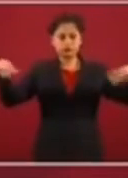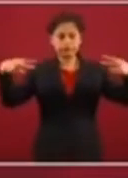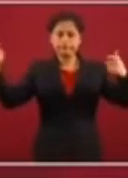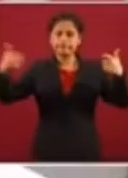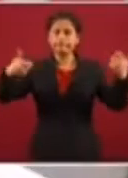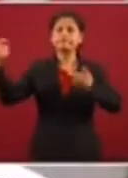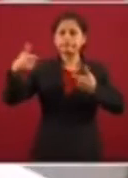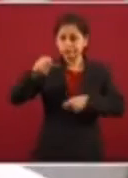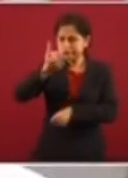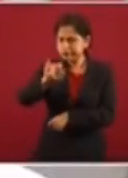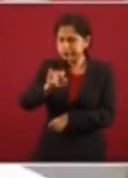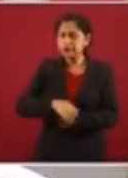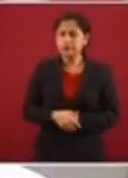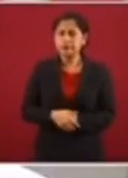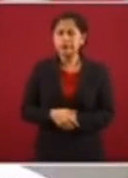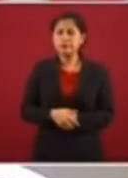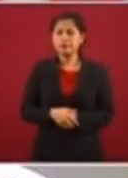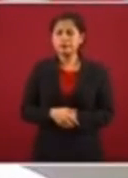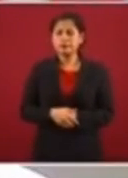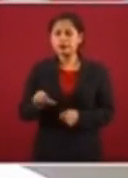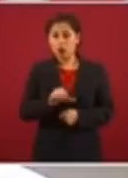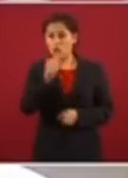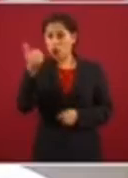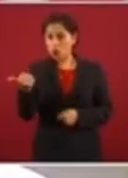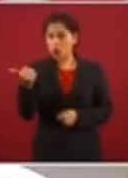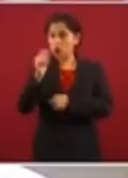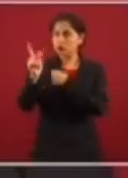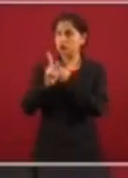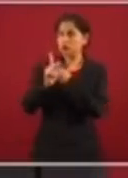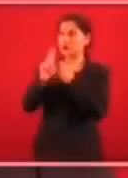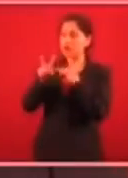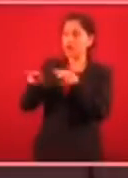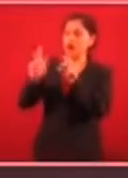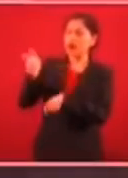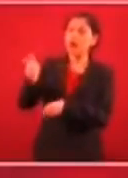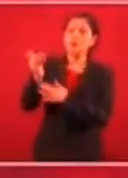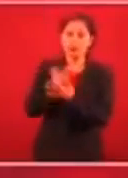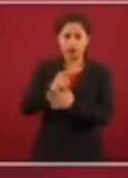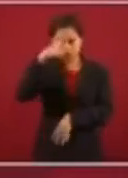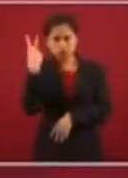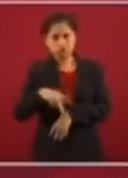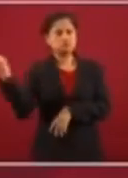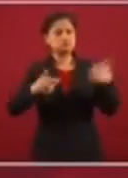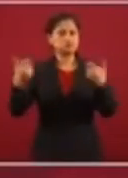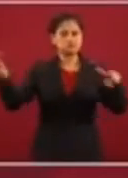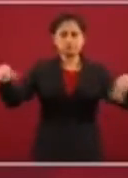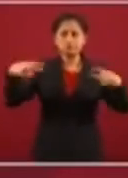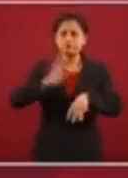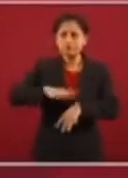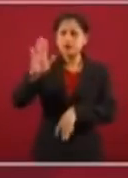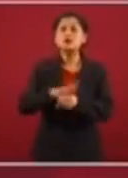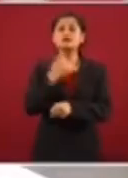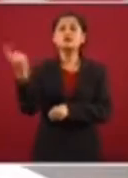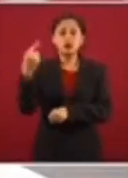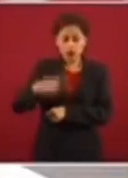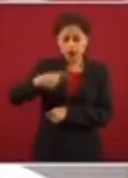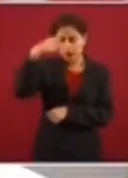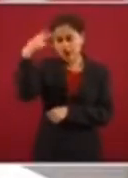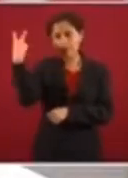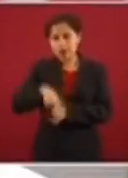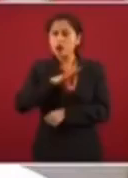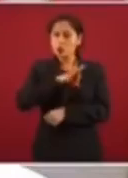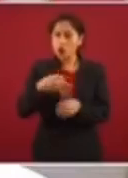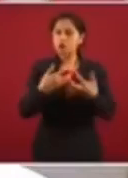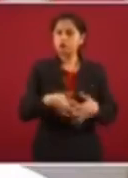inversión. Más que otros. Por la posibilidad que se tiene de producir en México y